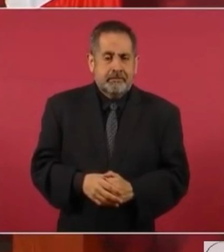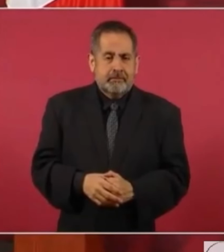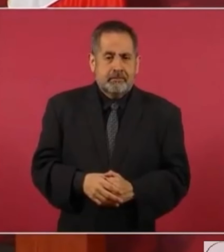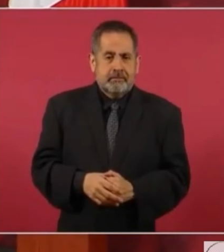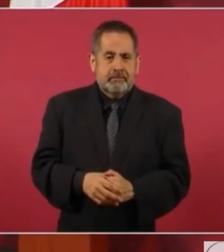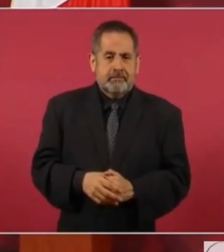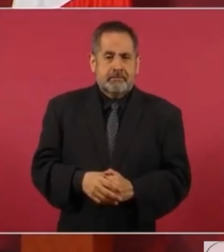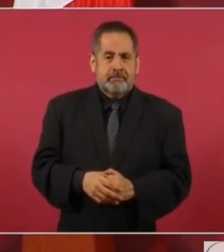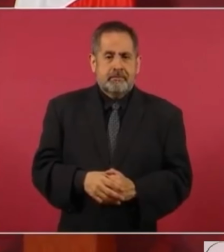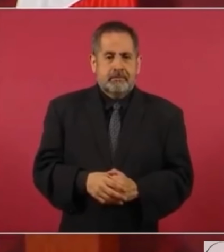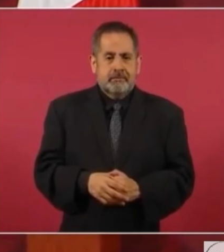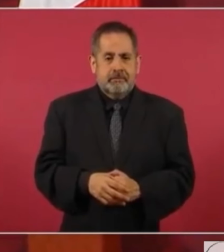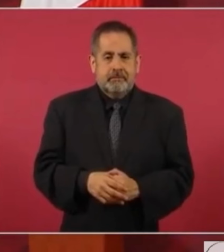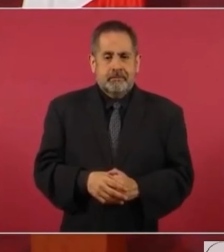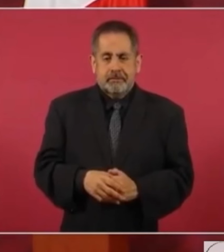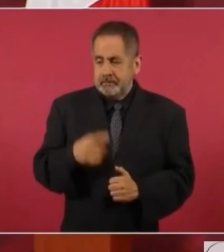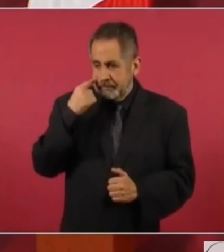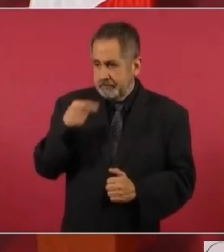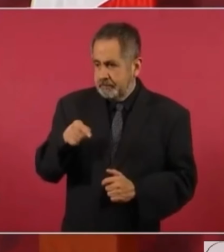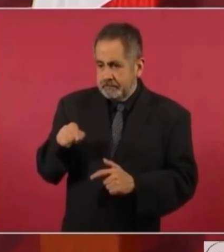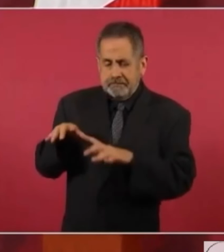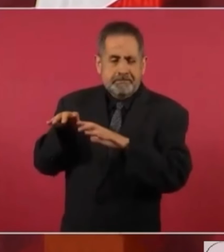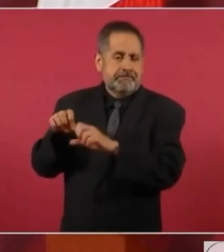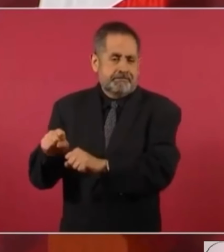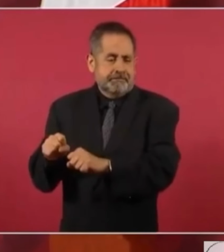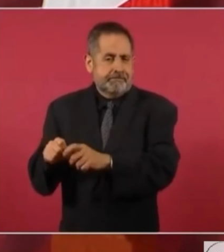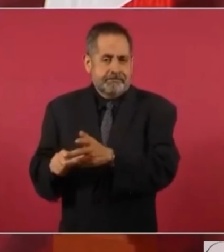y detenerlos